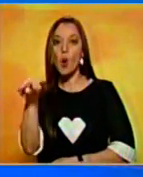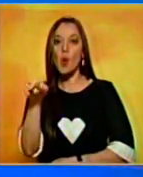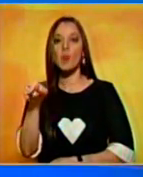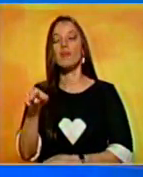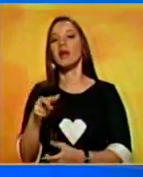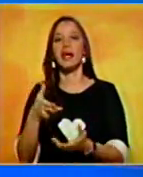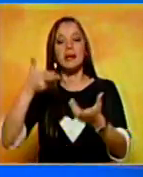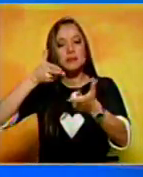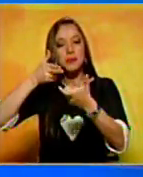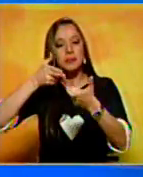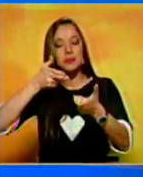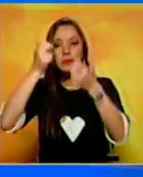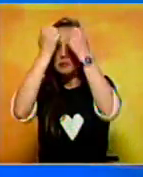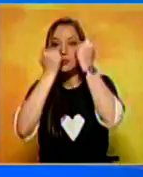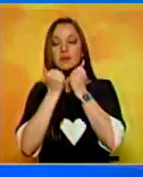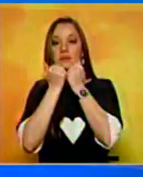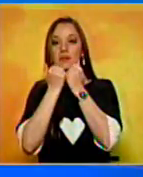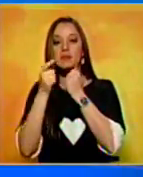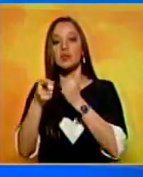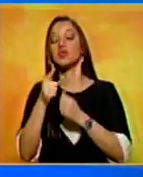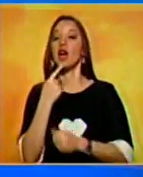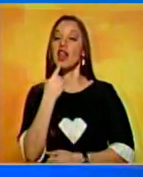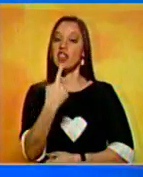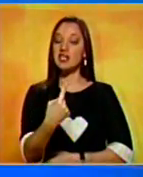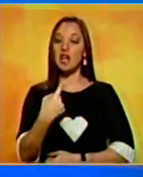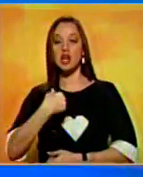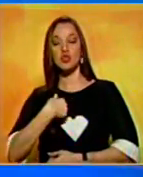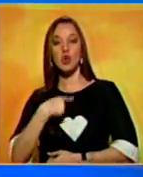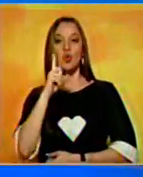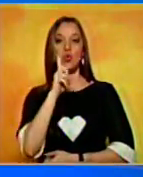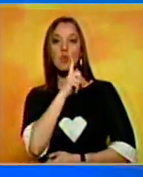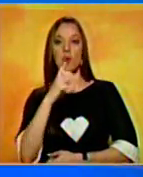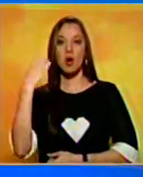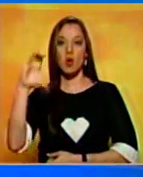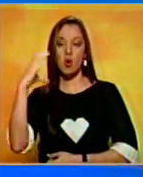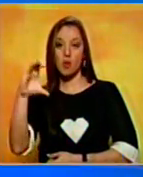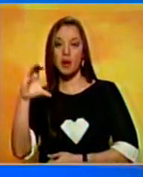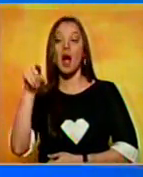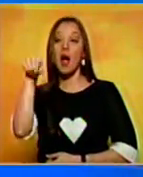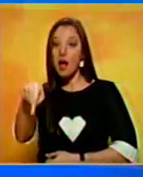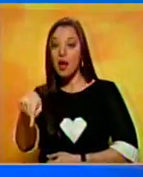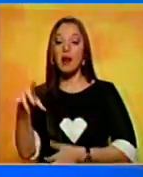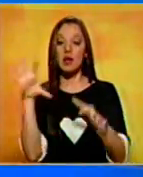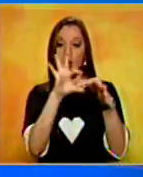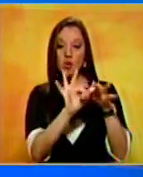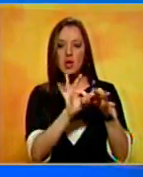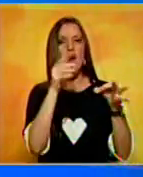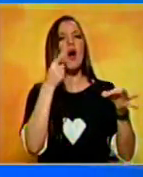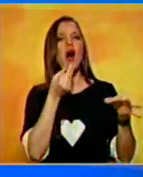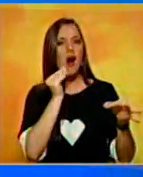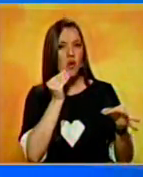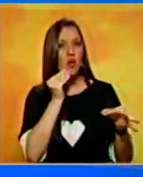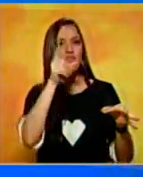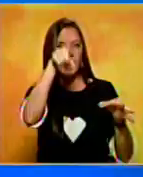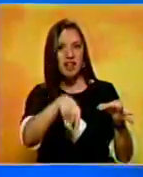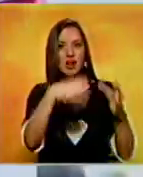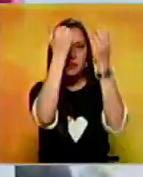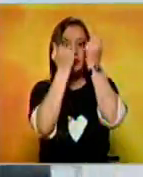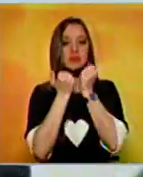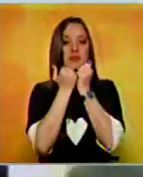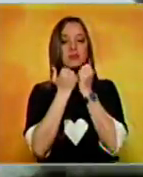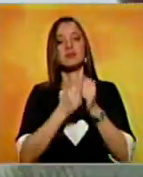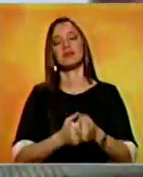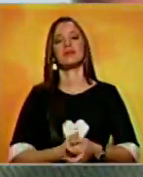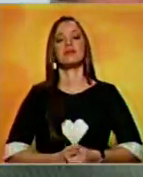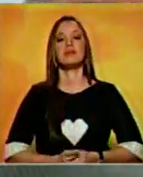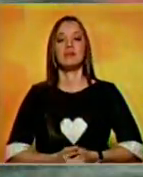actos terroristas bajo el alias del Colombias y quien estaría vinculado a Lorenz Salet. Javier Faría nos amplía.